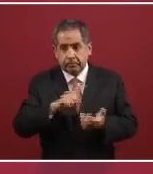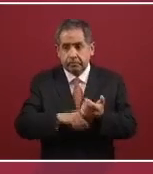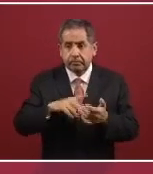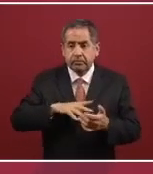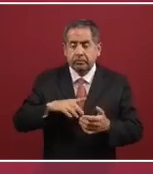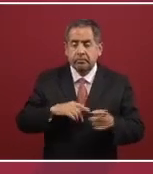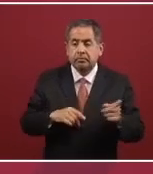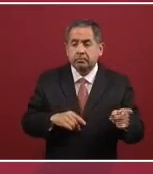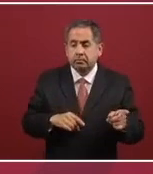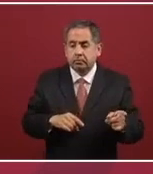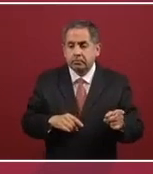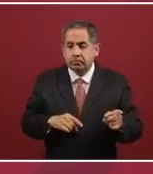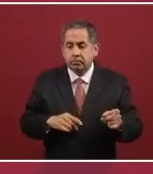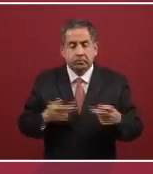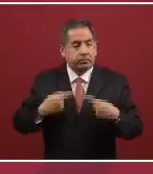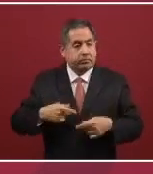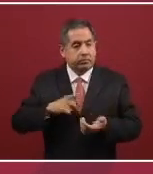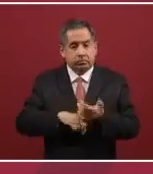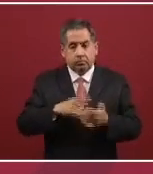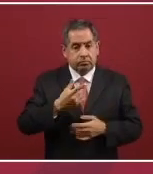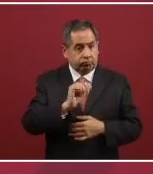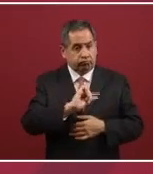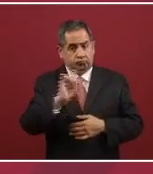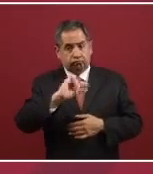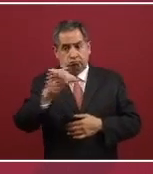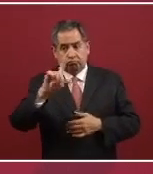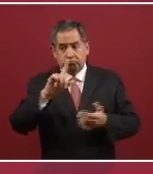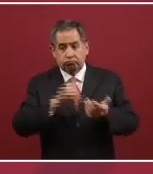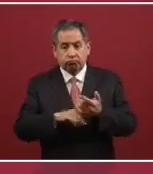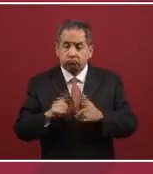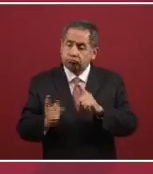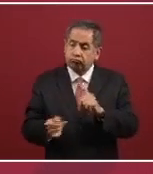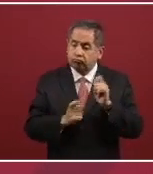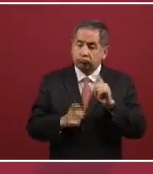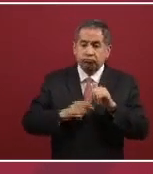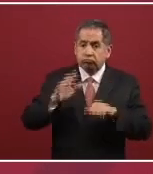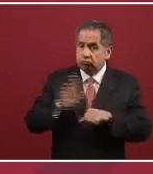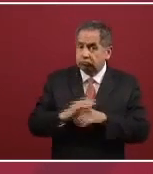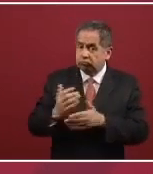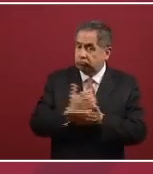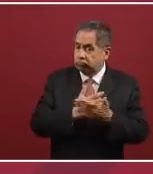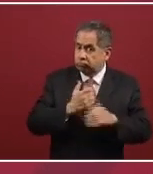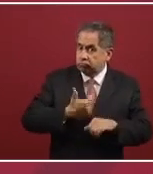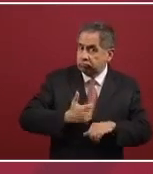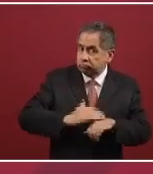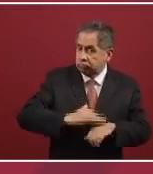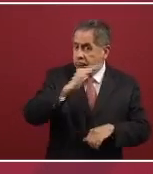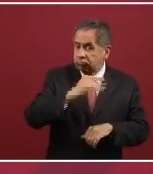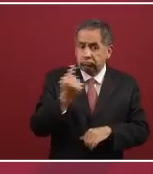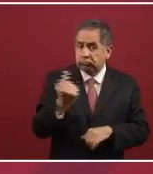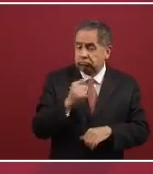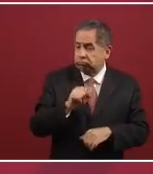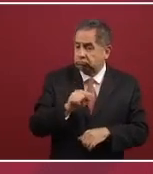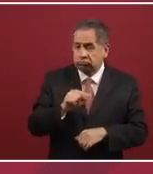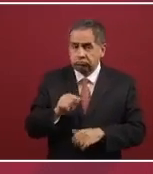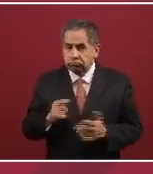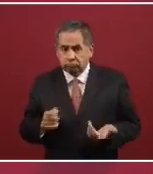habían servidores públicos que estaban cobrando más que lo que